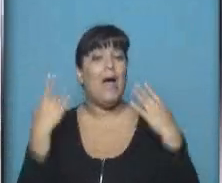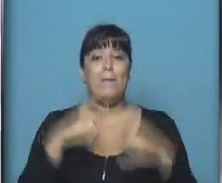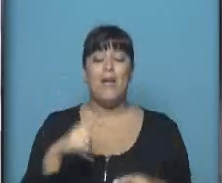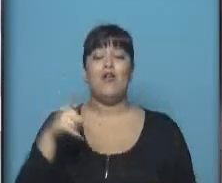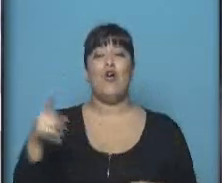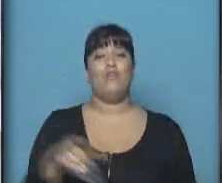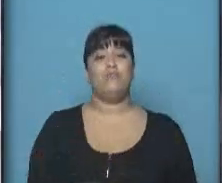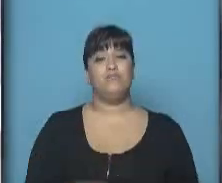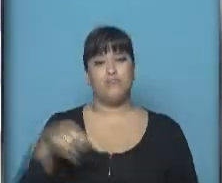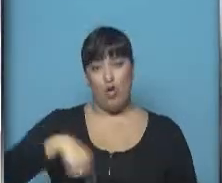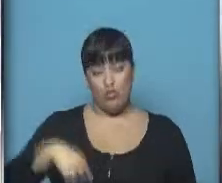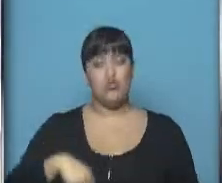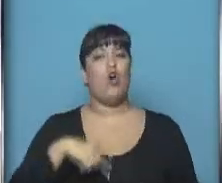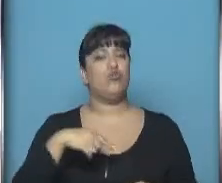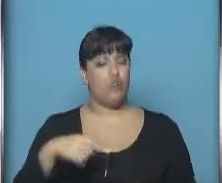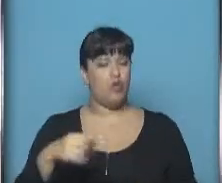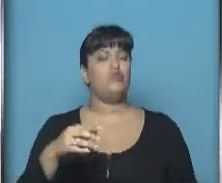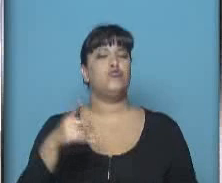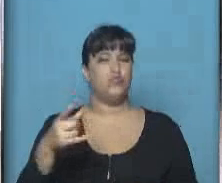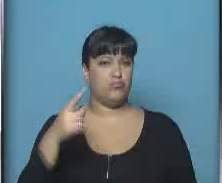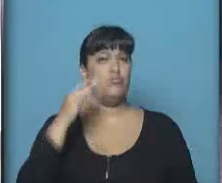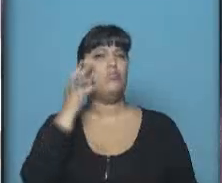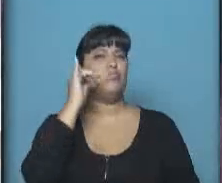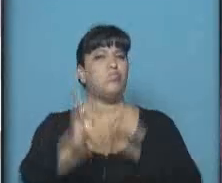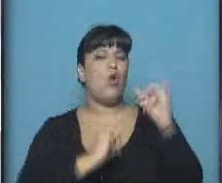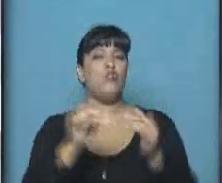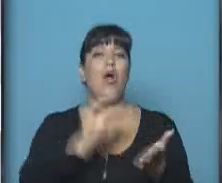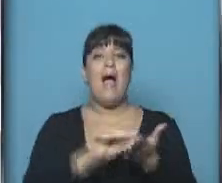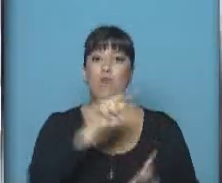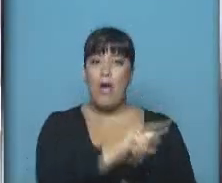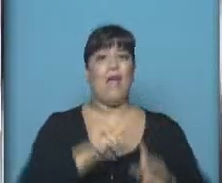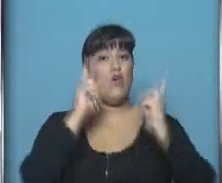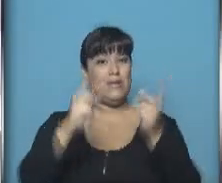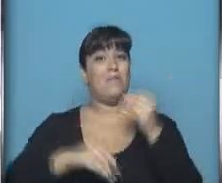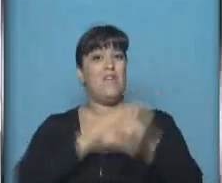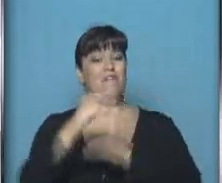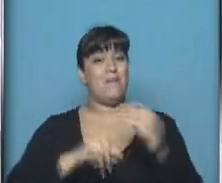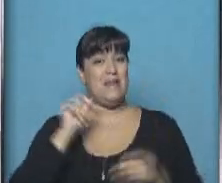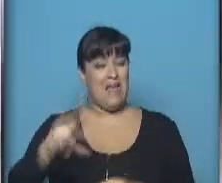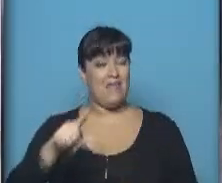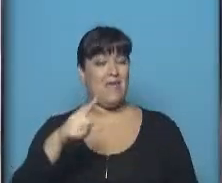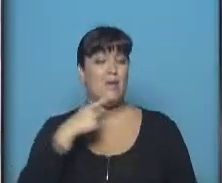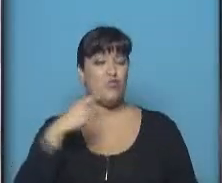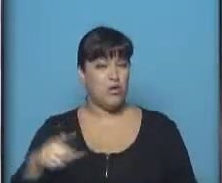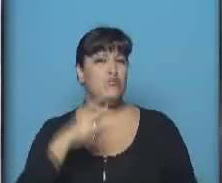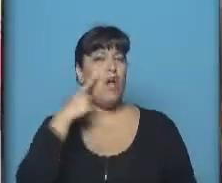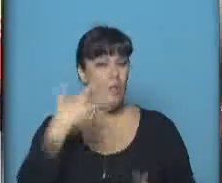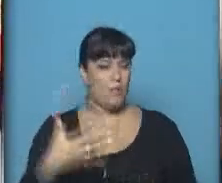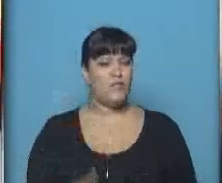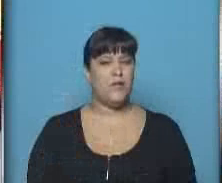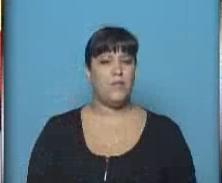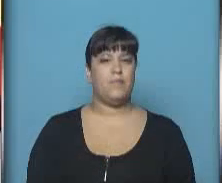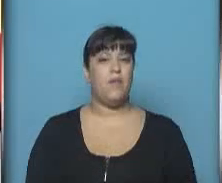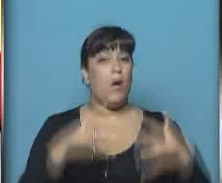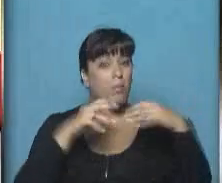7, tuvimos el testimonio del abogado y de la familia de Lucas, vamos a compartirlo. Lo encontraron